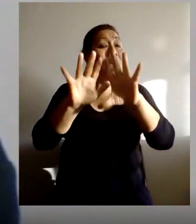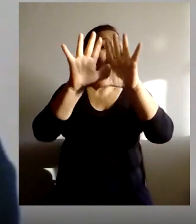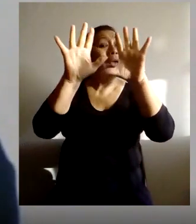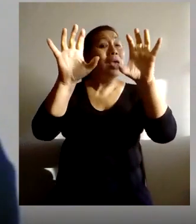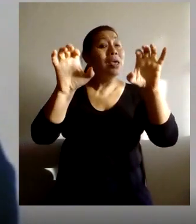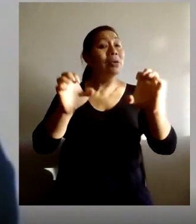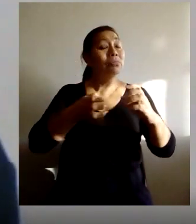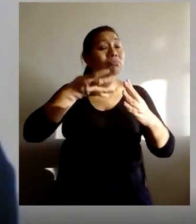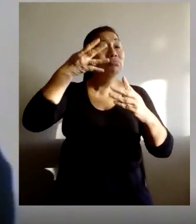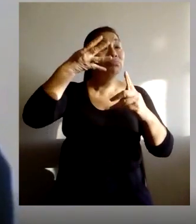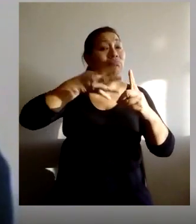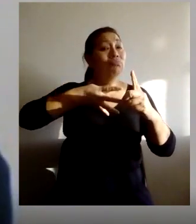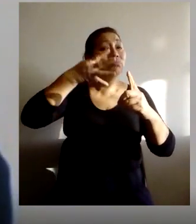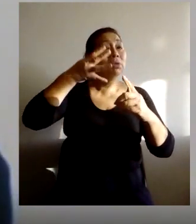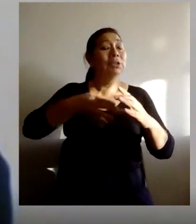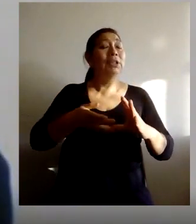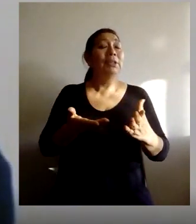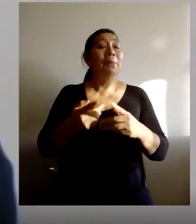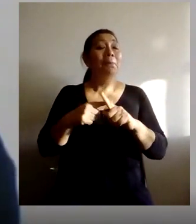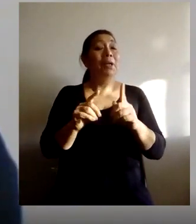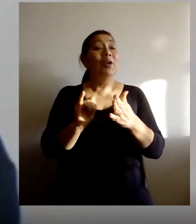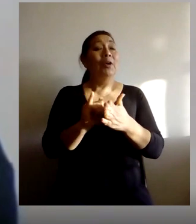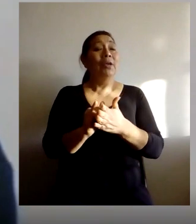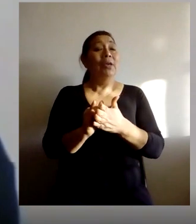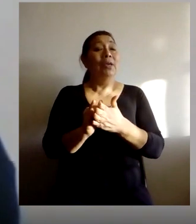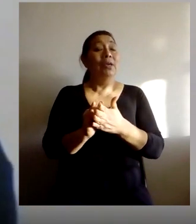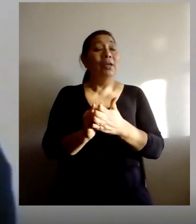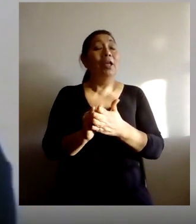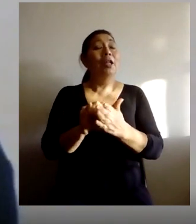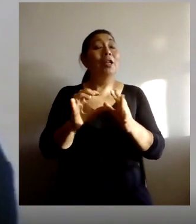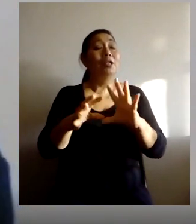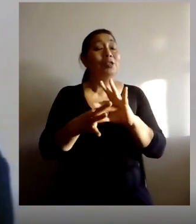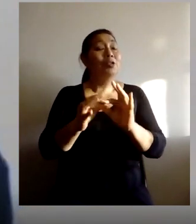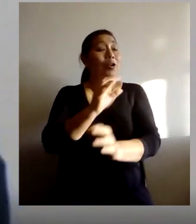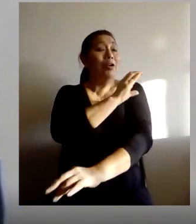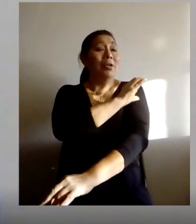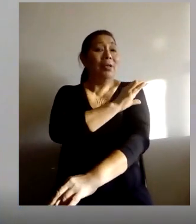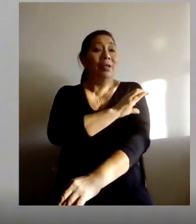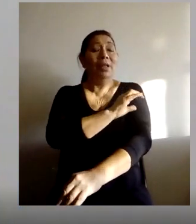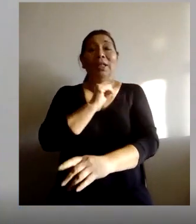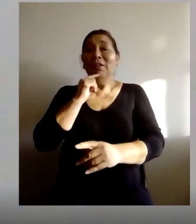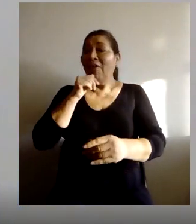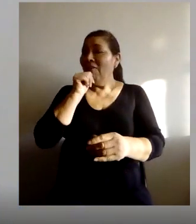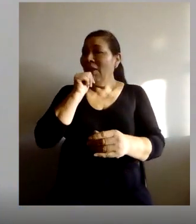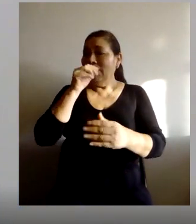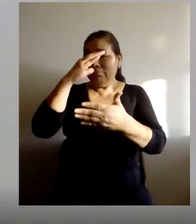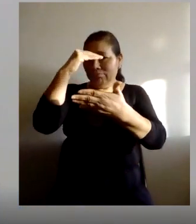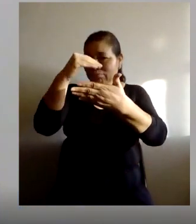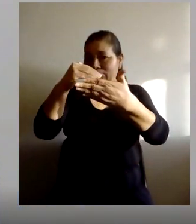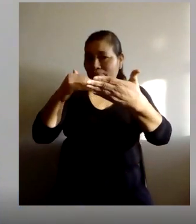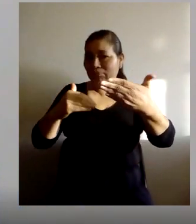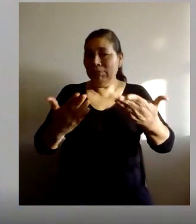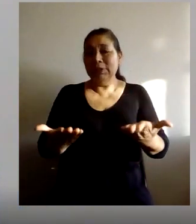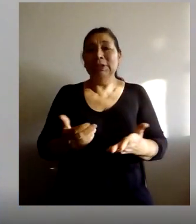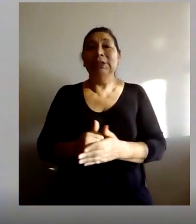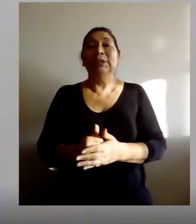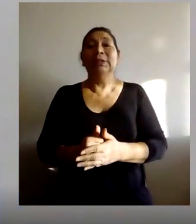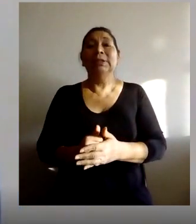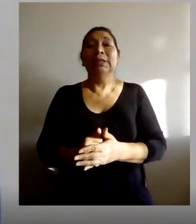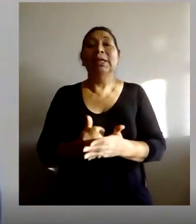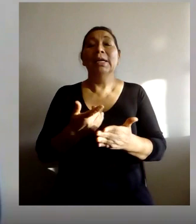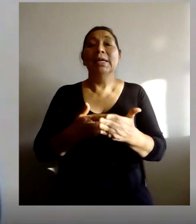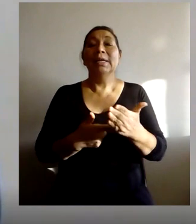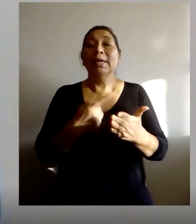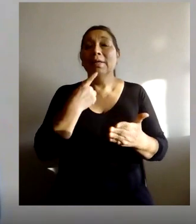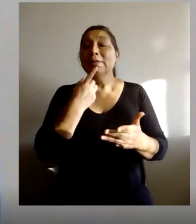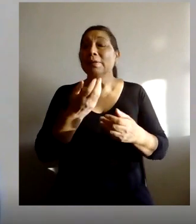diagnóstico debe ser realizado bajo unos estándares y vemos que en la historia clínica no habrá el examen, el examen